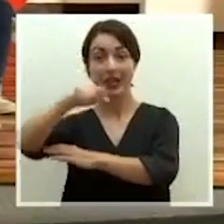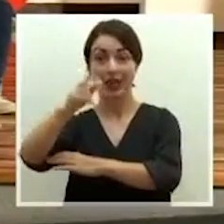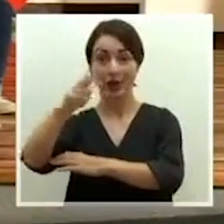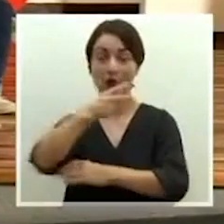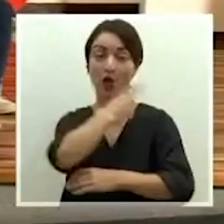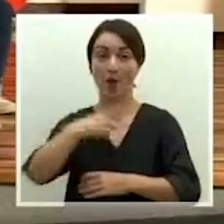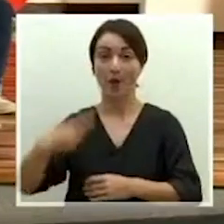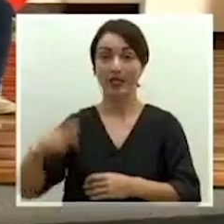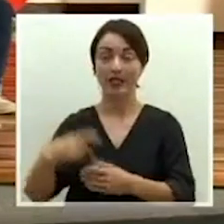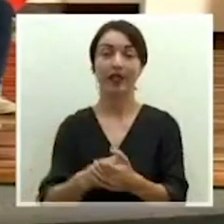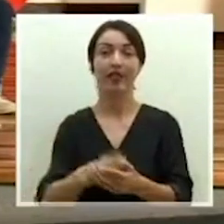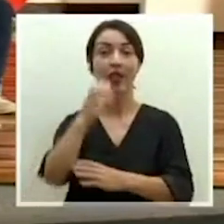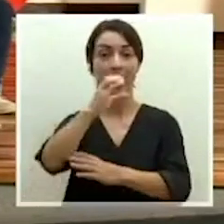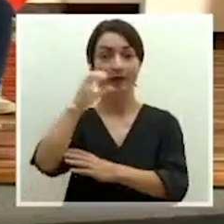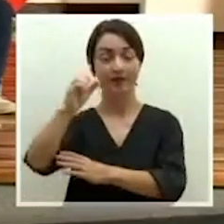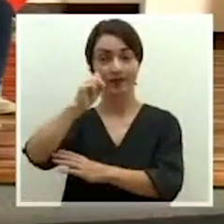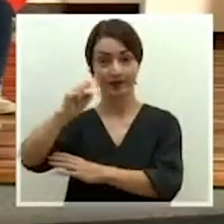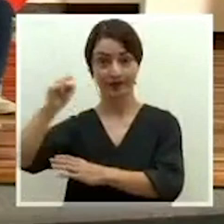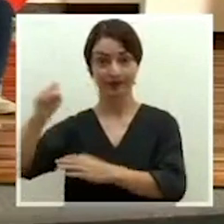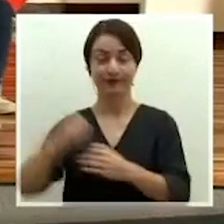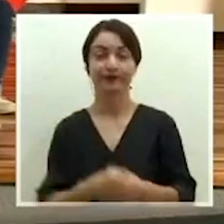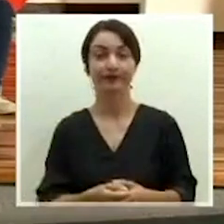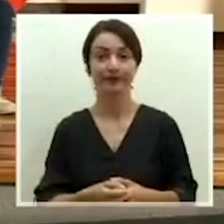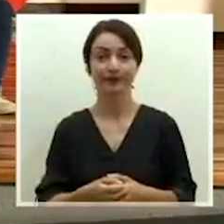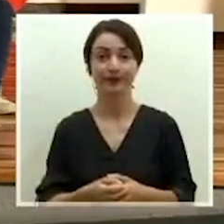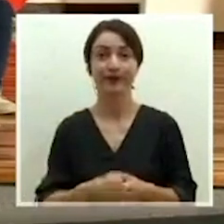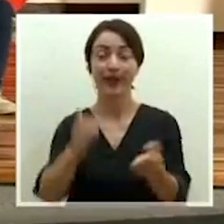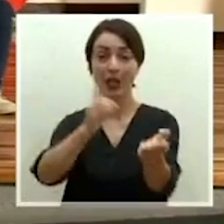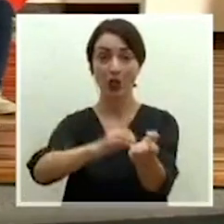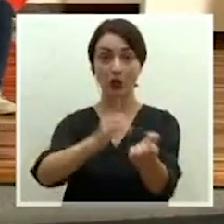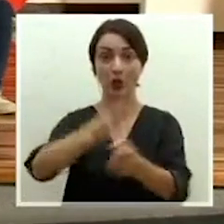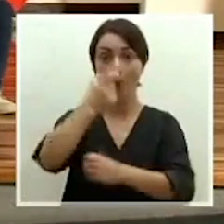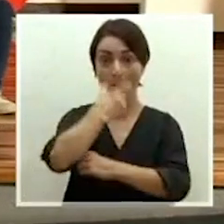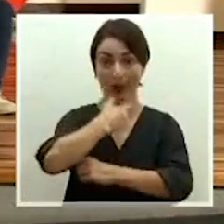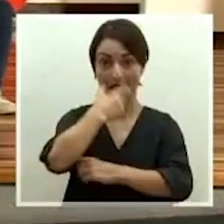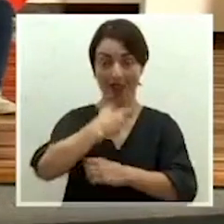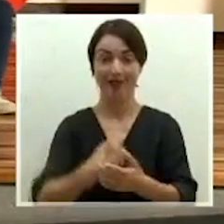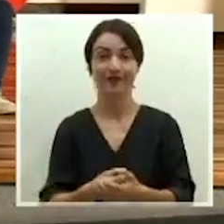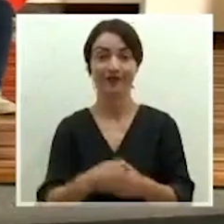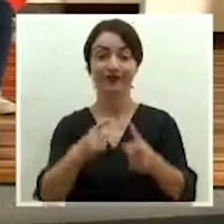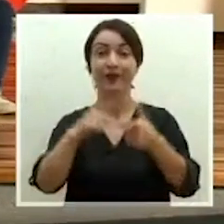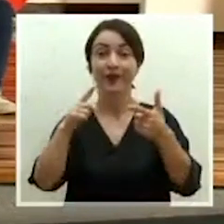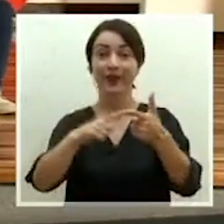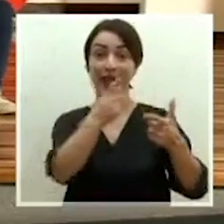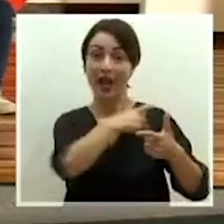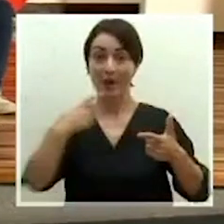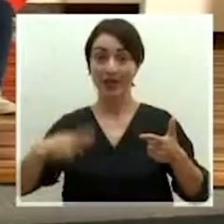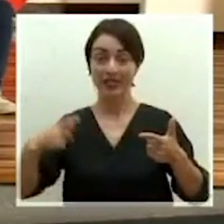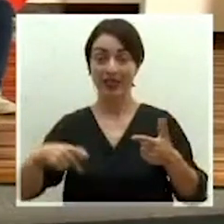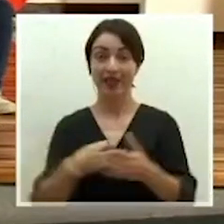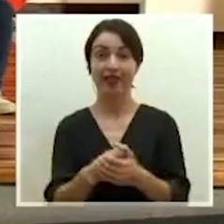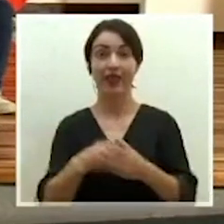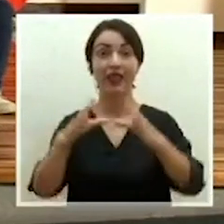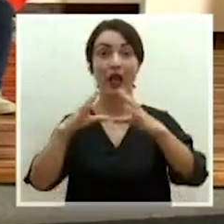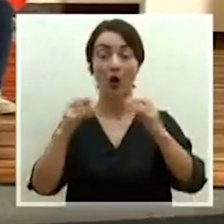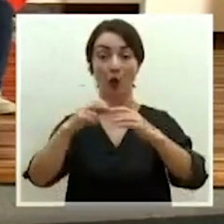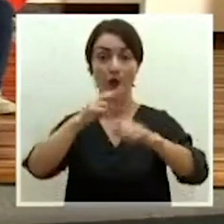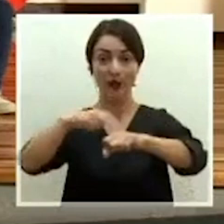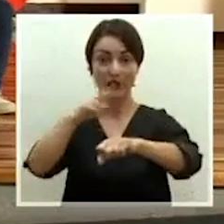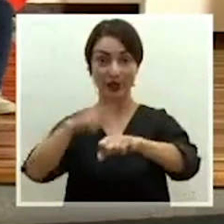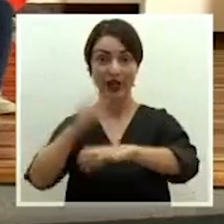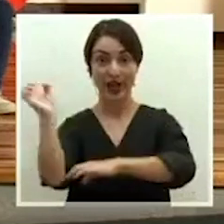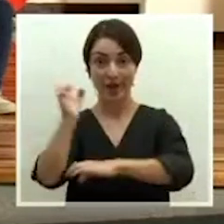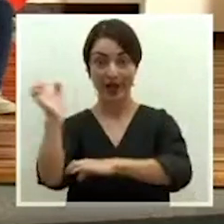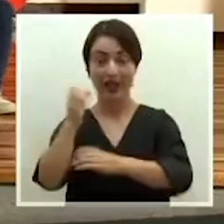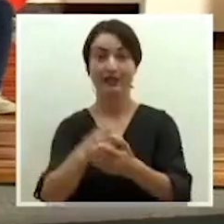presidente ejecutivo de la Caja Costarricense de Seguro Social, el doctor Román Macaya. El presidente ejecutivo de la Comisión Nacional de Emergencias,